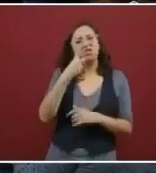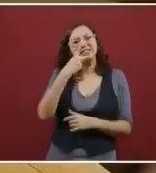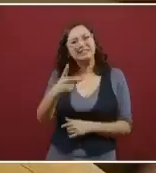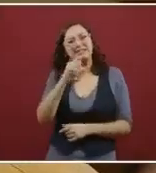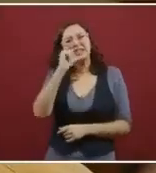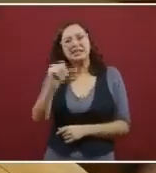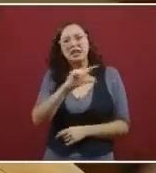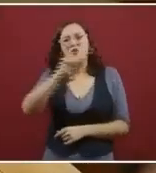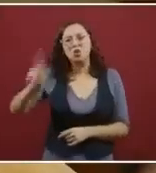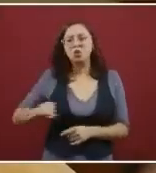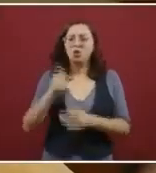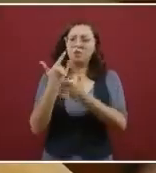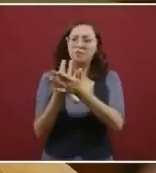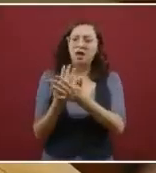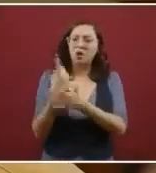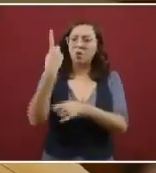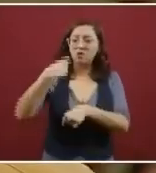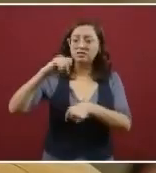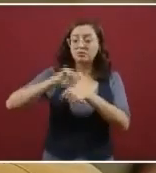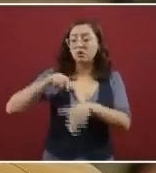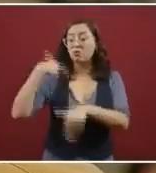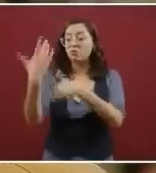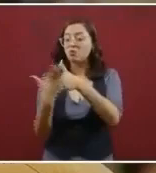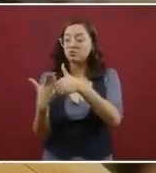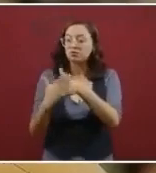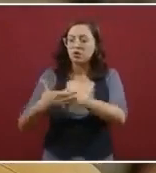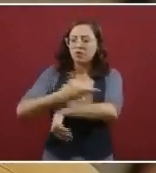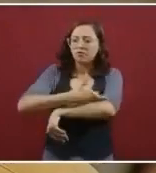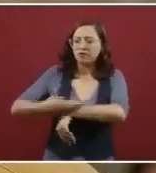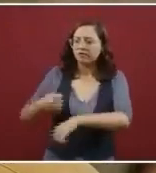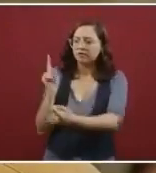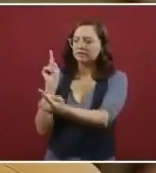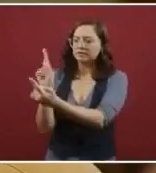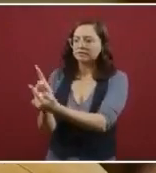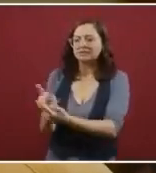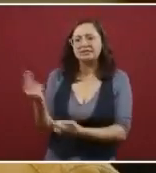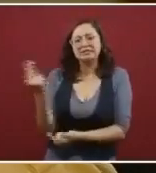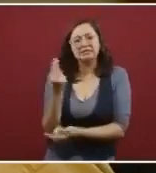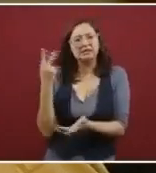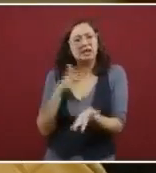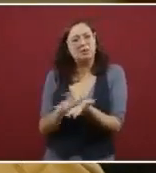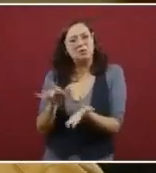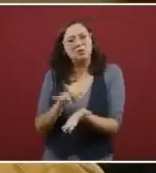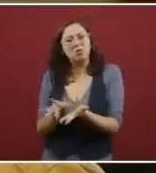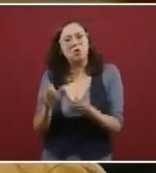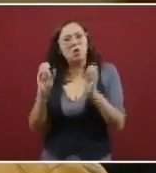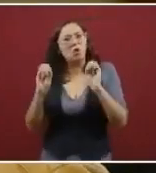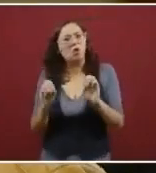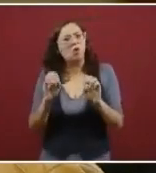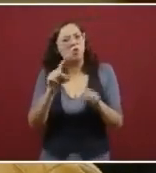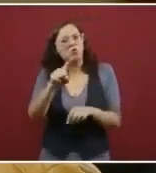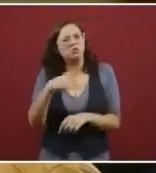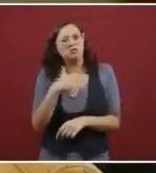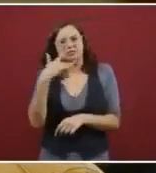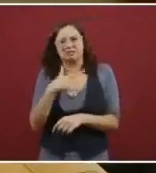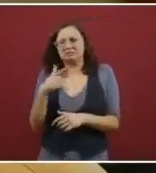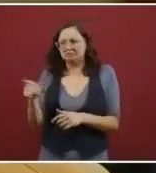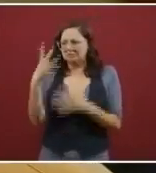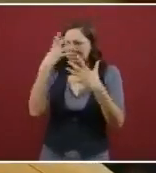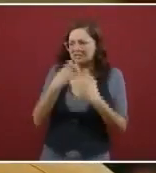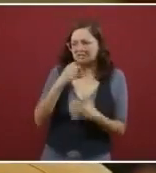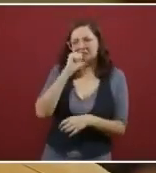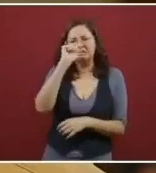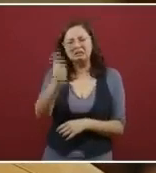ir a visitar a las familias, que creo que requieren de su apoyo? O no sé si usted no lo considera una tragedia, porque